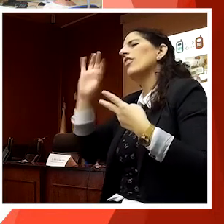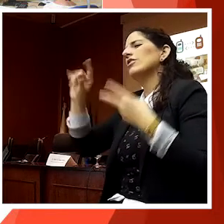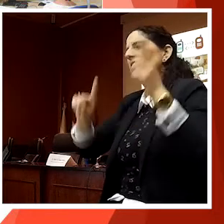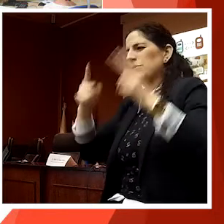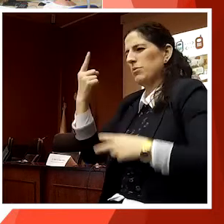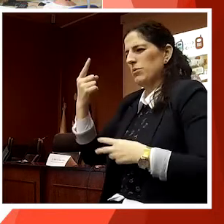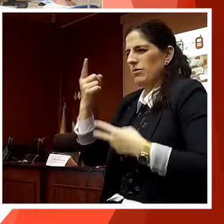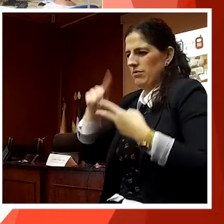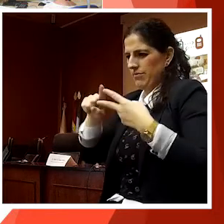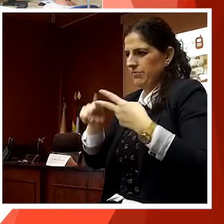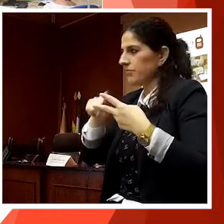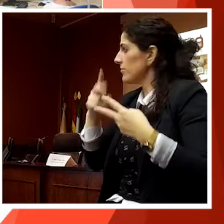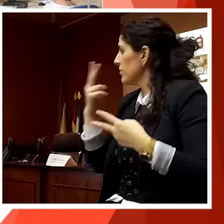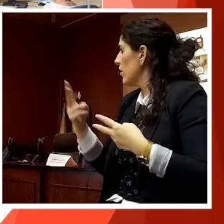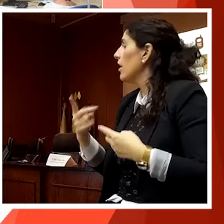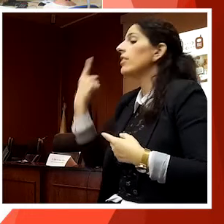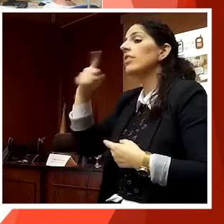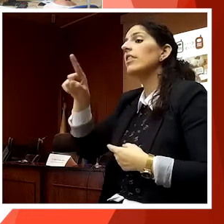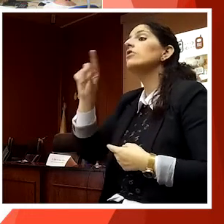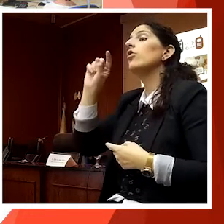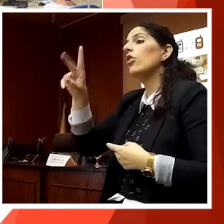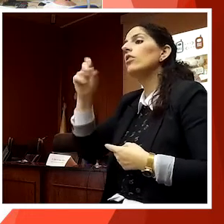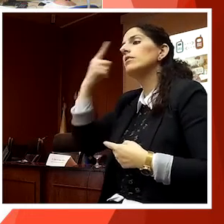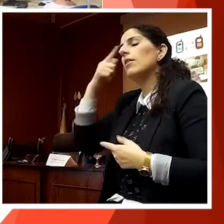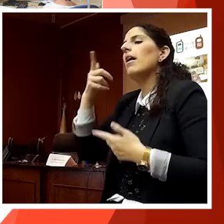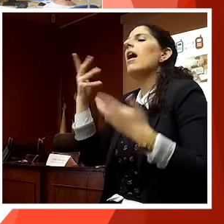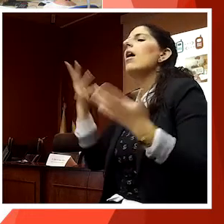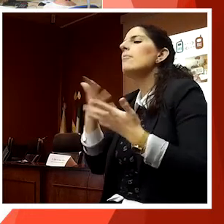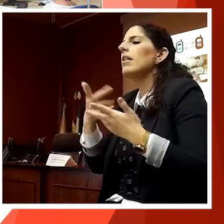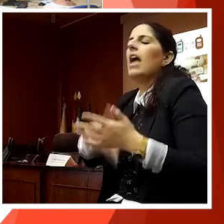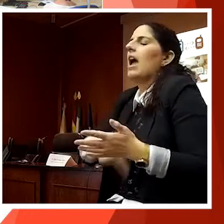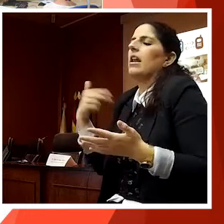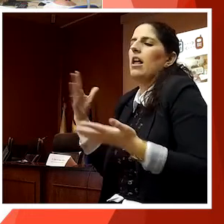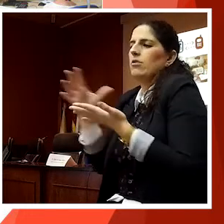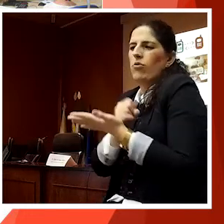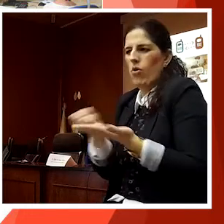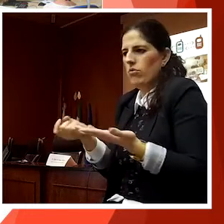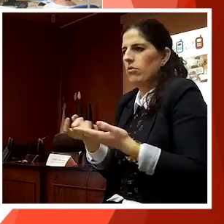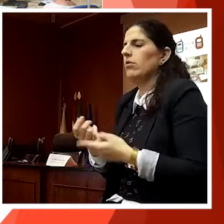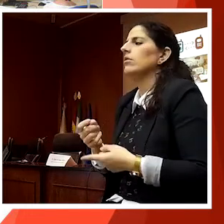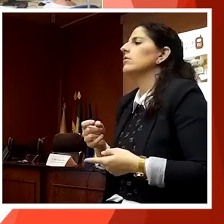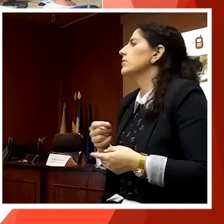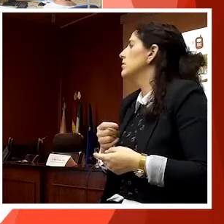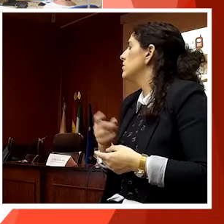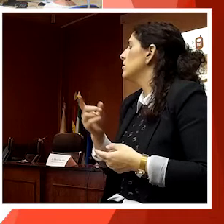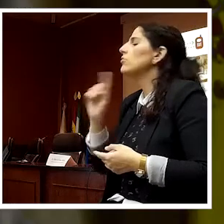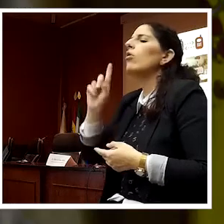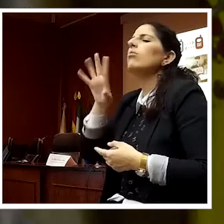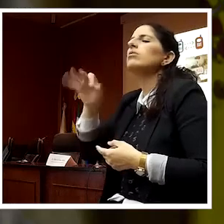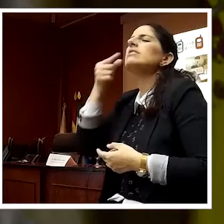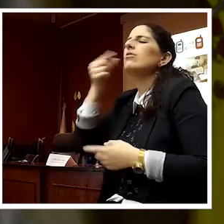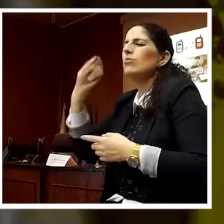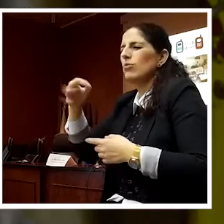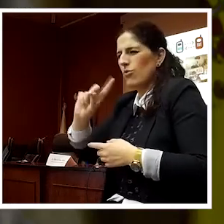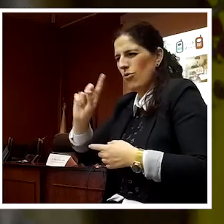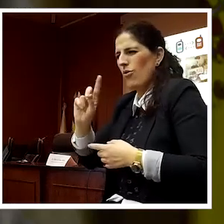061. El 112 son emergencias en general, cualquier tipo de emergencia se puede llamar y se